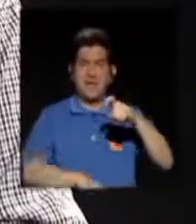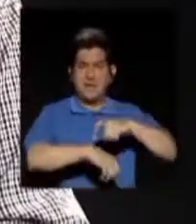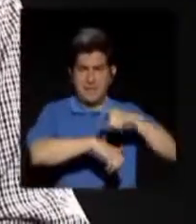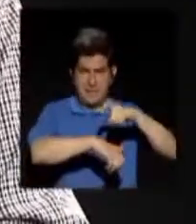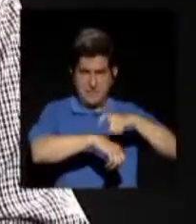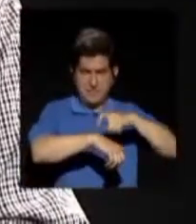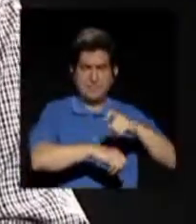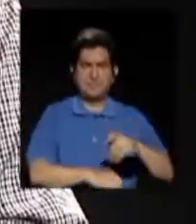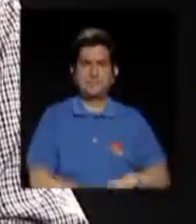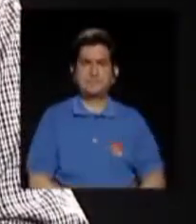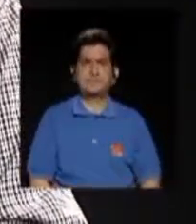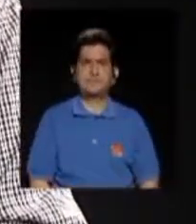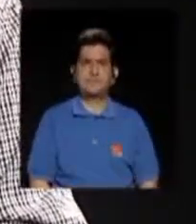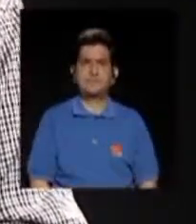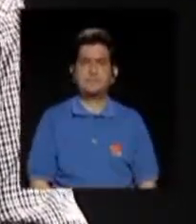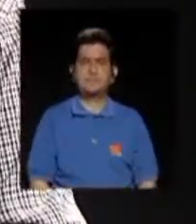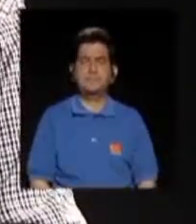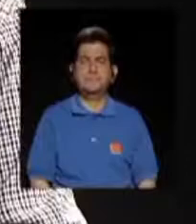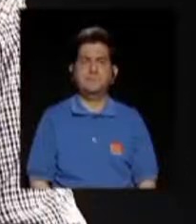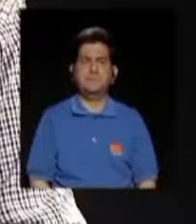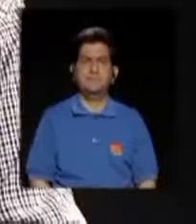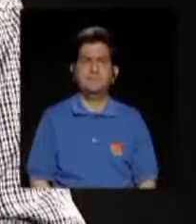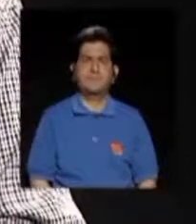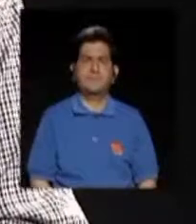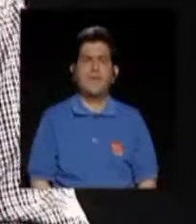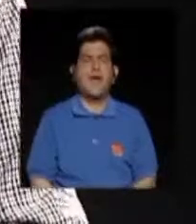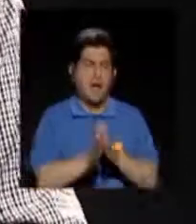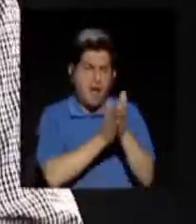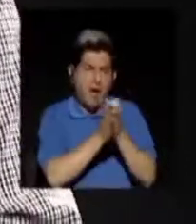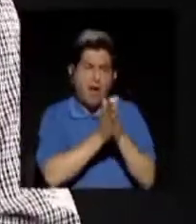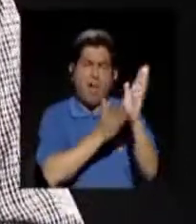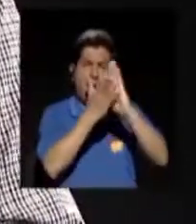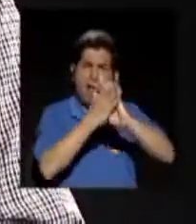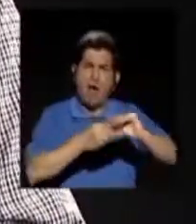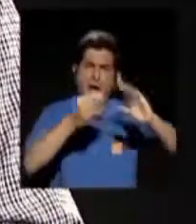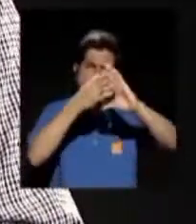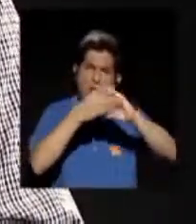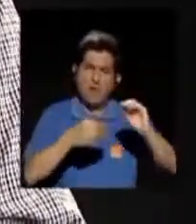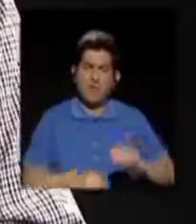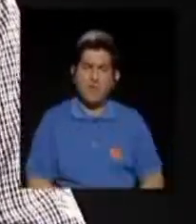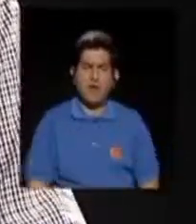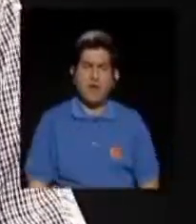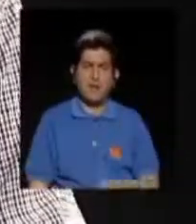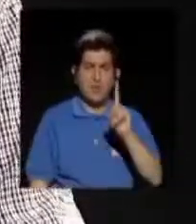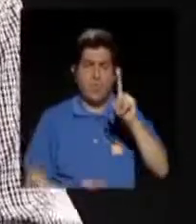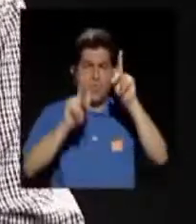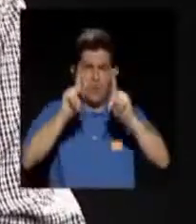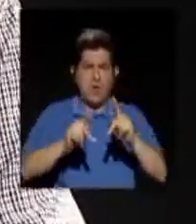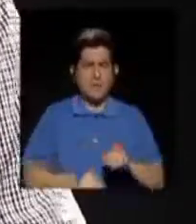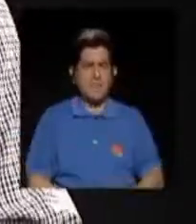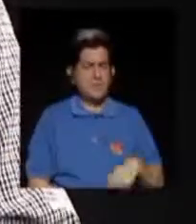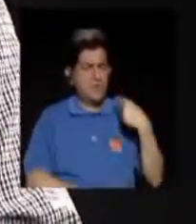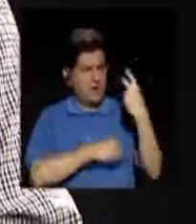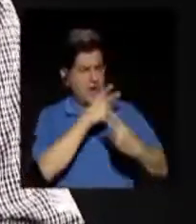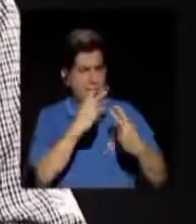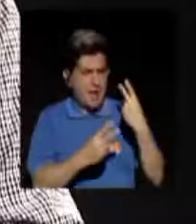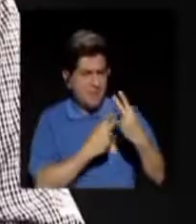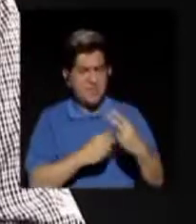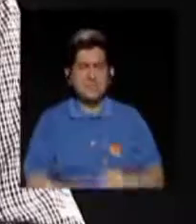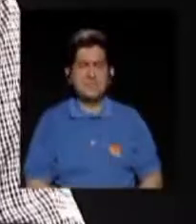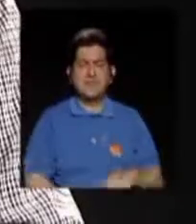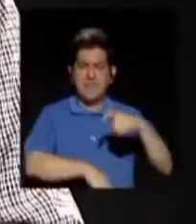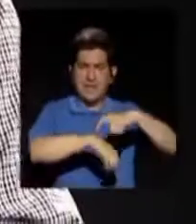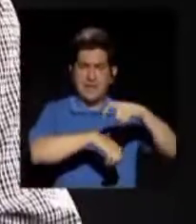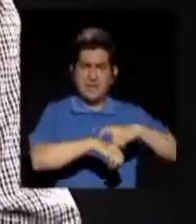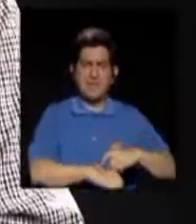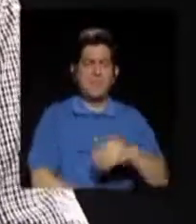década. Y digamos, aprovechando el relato de es que es un viajero del tiempo que se ha enamorado de esa